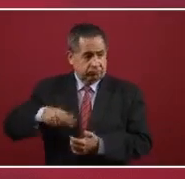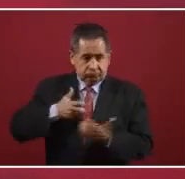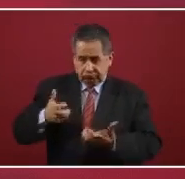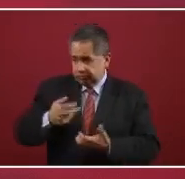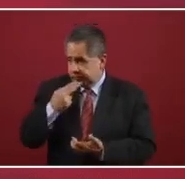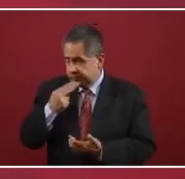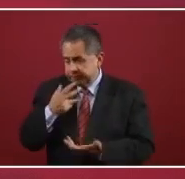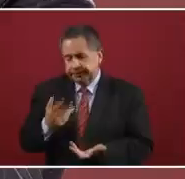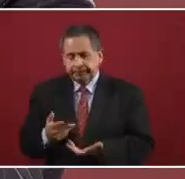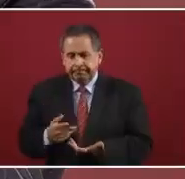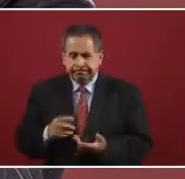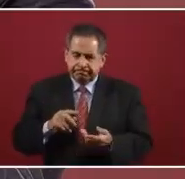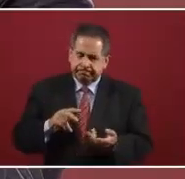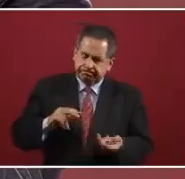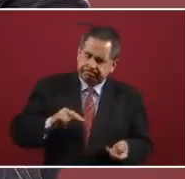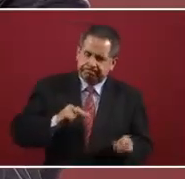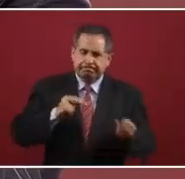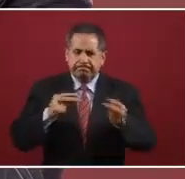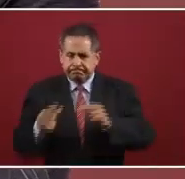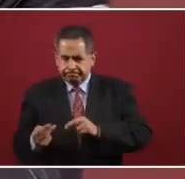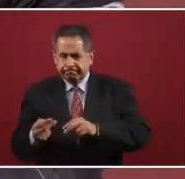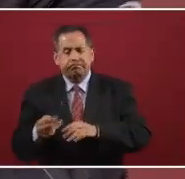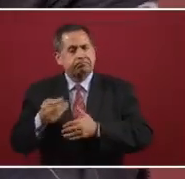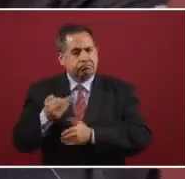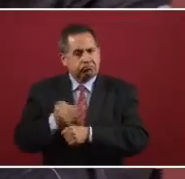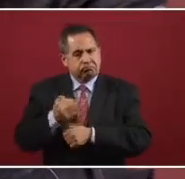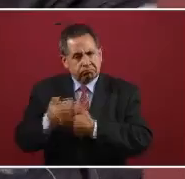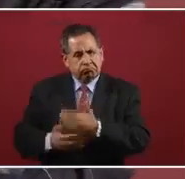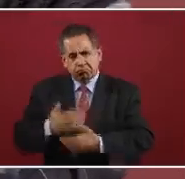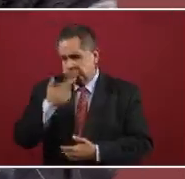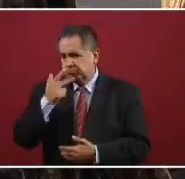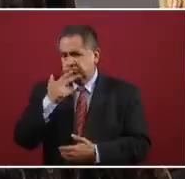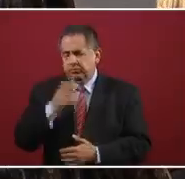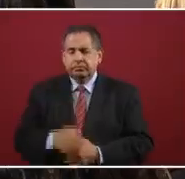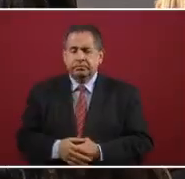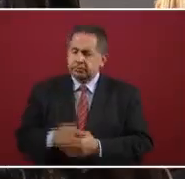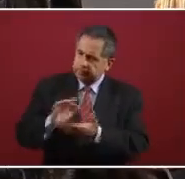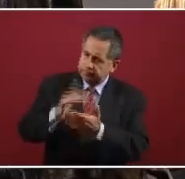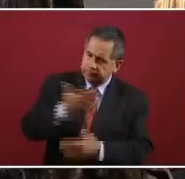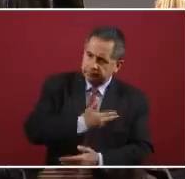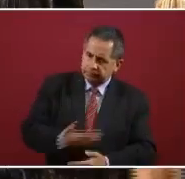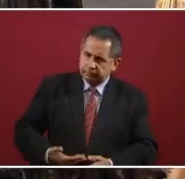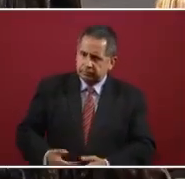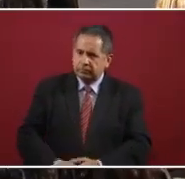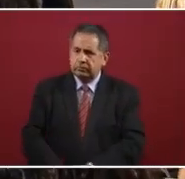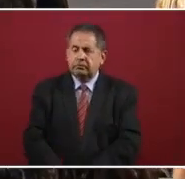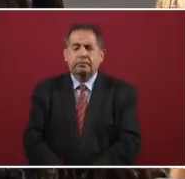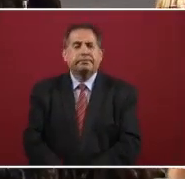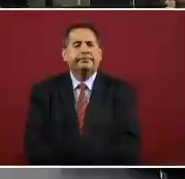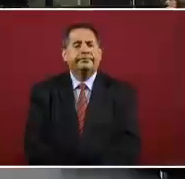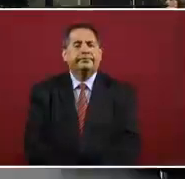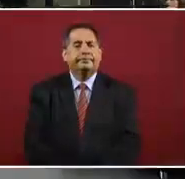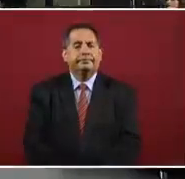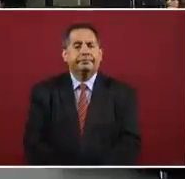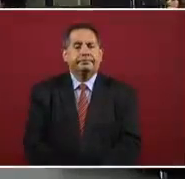consumimos. Entonces, vamos avanzando en ese sentido. Muchas gracias, presidente.